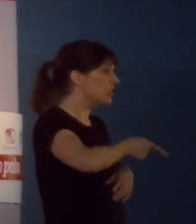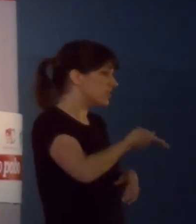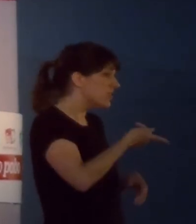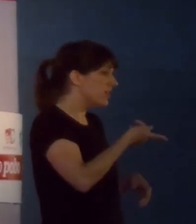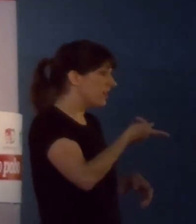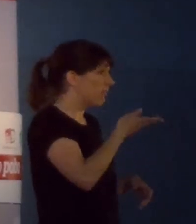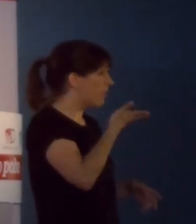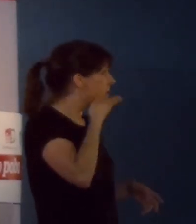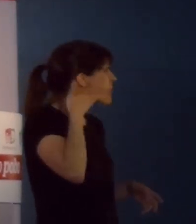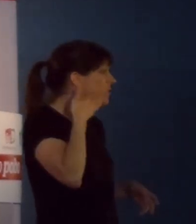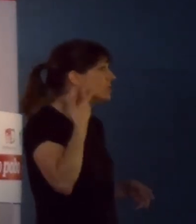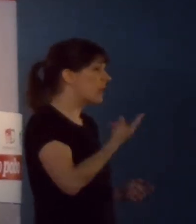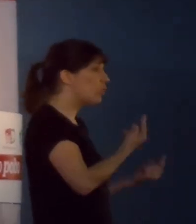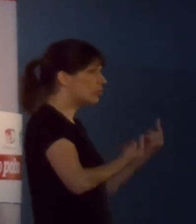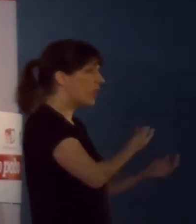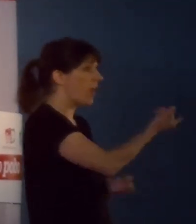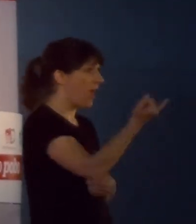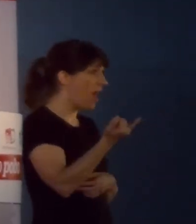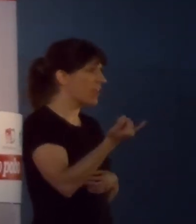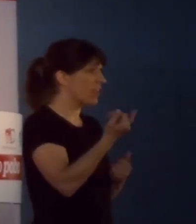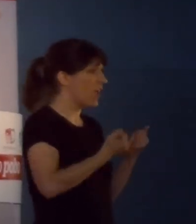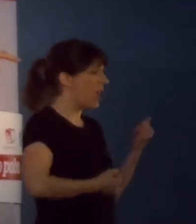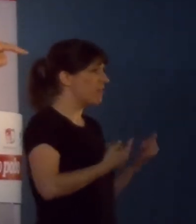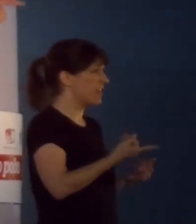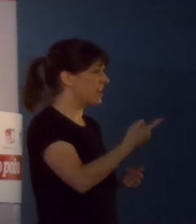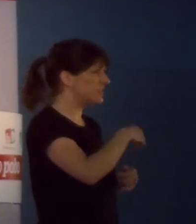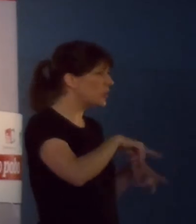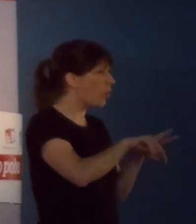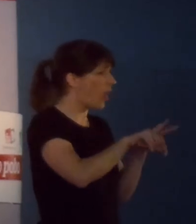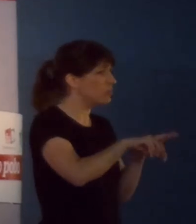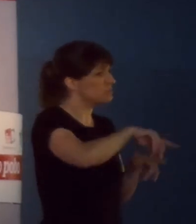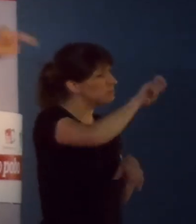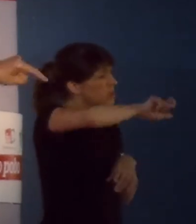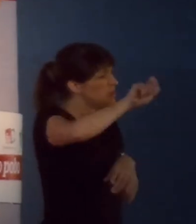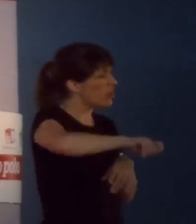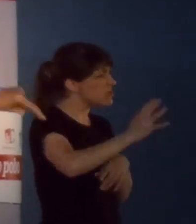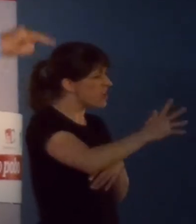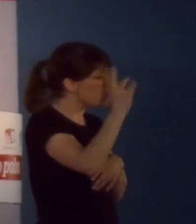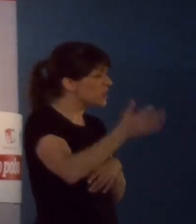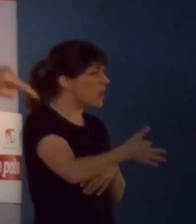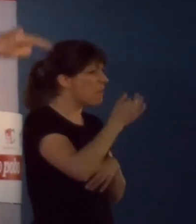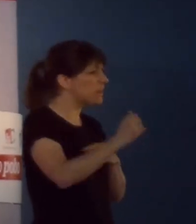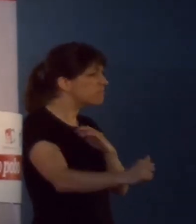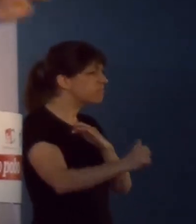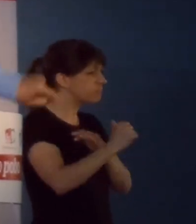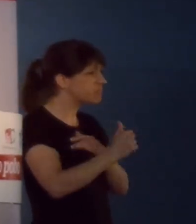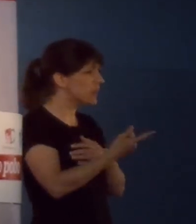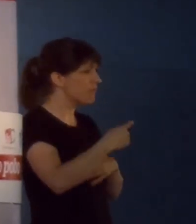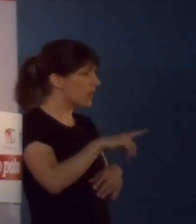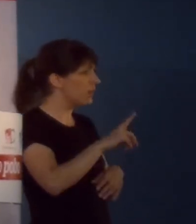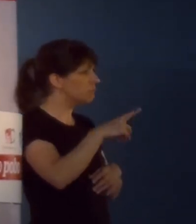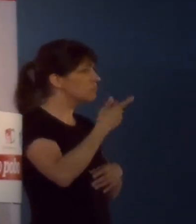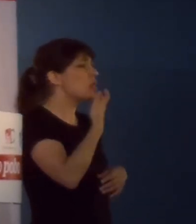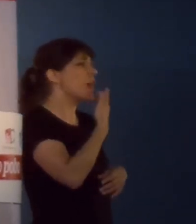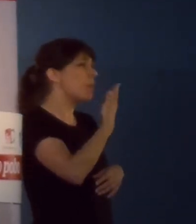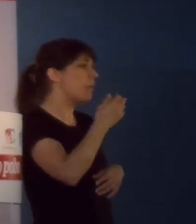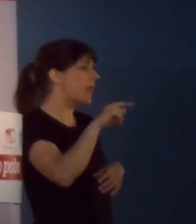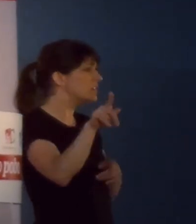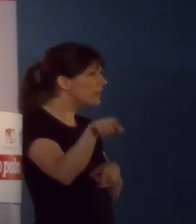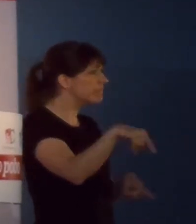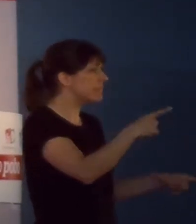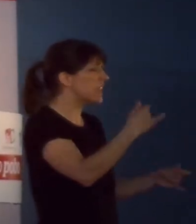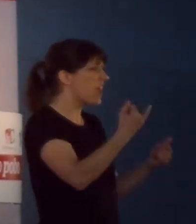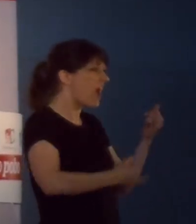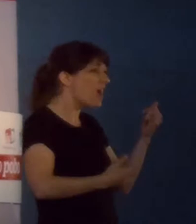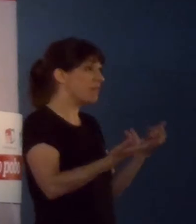honestos que procesan aos ladróns estafadores de milleiros de cidadanos como el Blesa, o que fan é